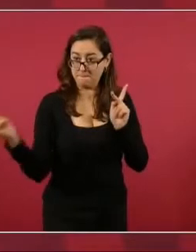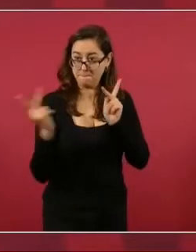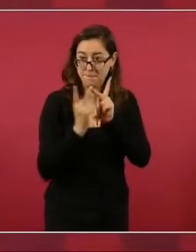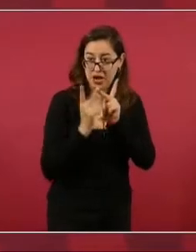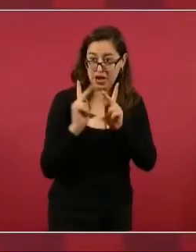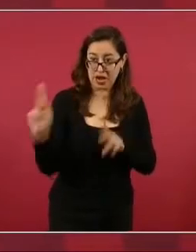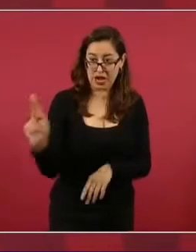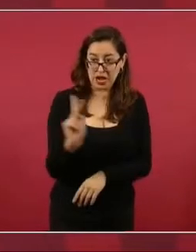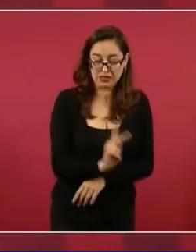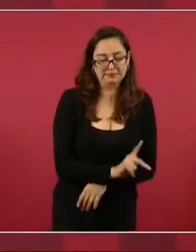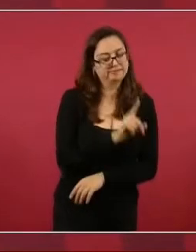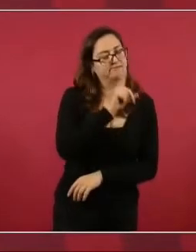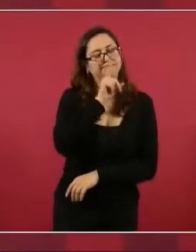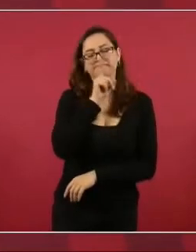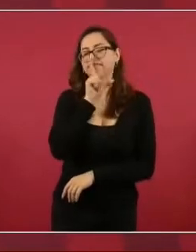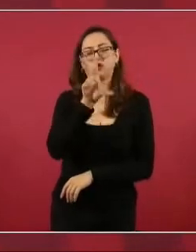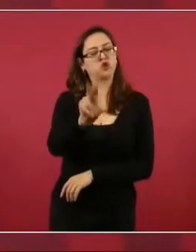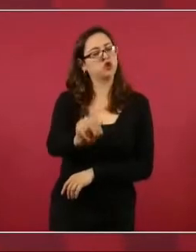Entonces,